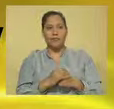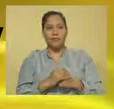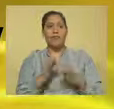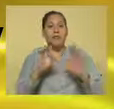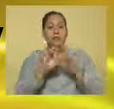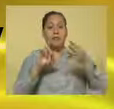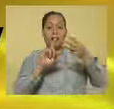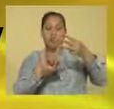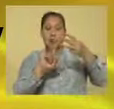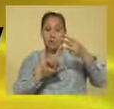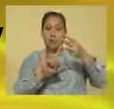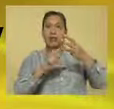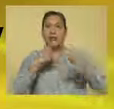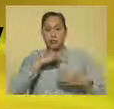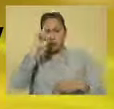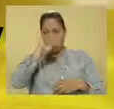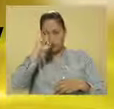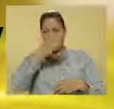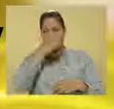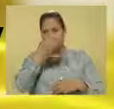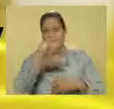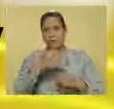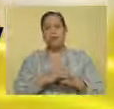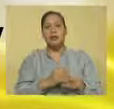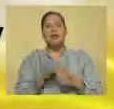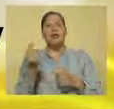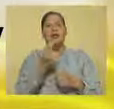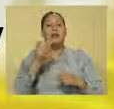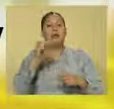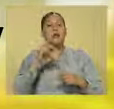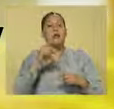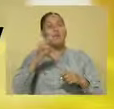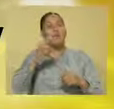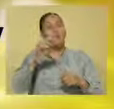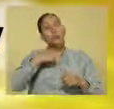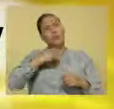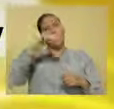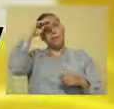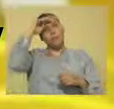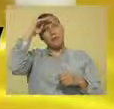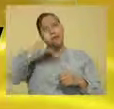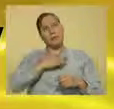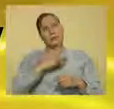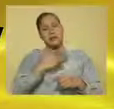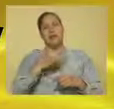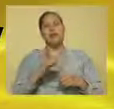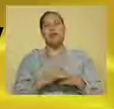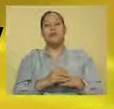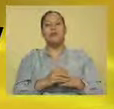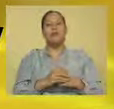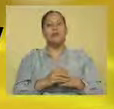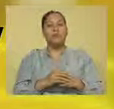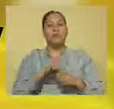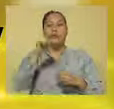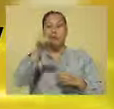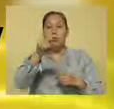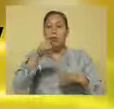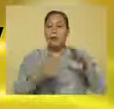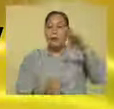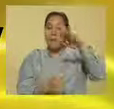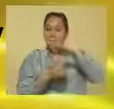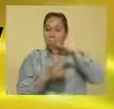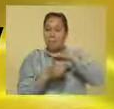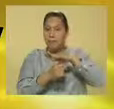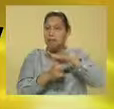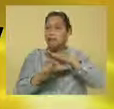La tercera cosa que quisiera yo mencionar es que quitemos de la mente el no te levantas de la mesa hasta